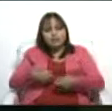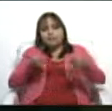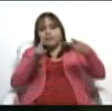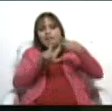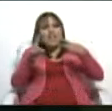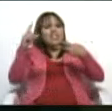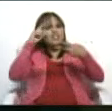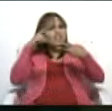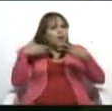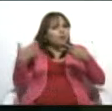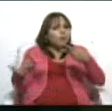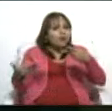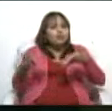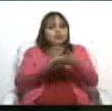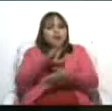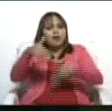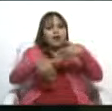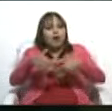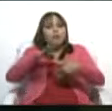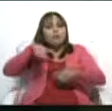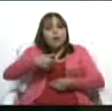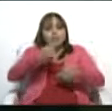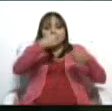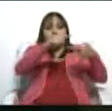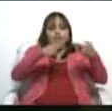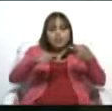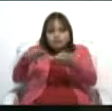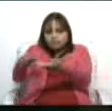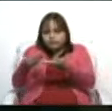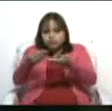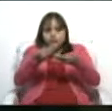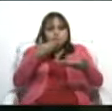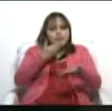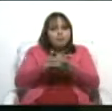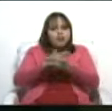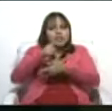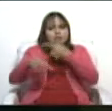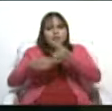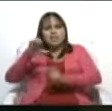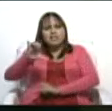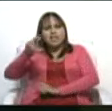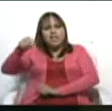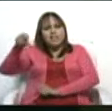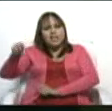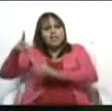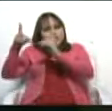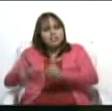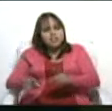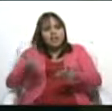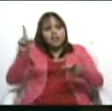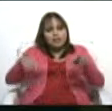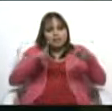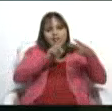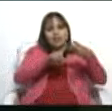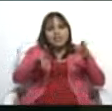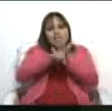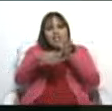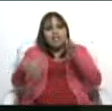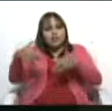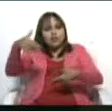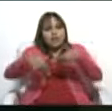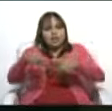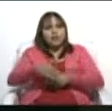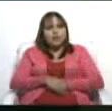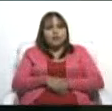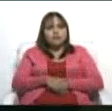propuestas de calendarios electorales, porque pueden ser varios, para que el Consejo Nacional Electoral tome una decisión, y garantías electorales. De estos tres puntos estamos